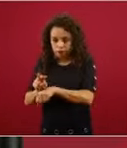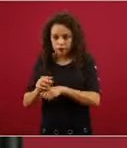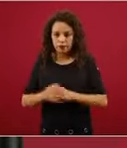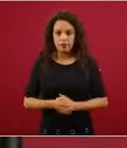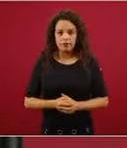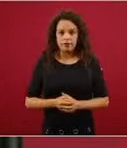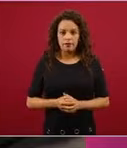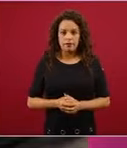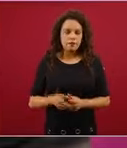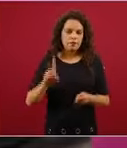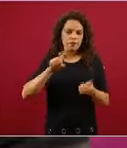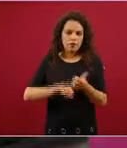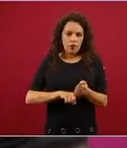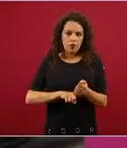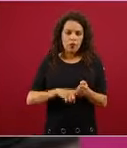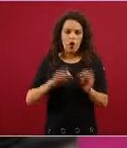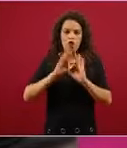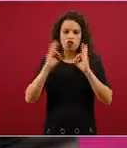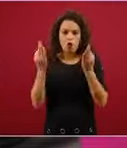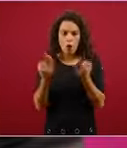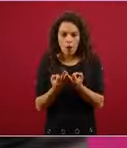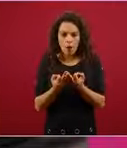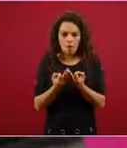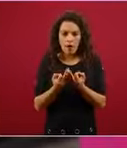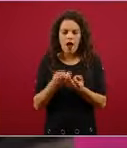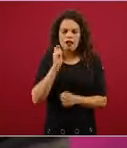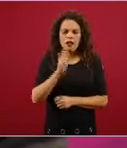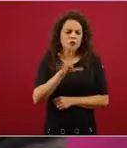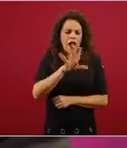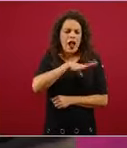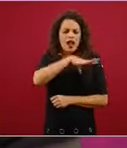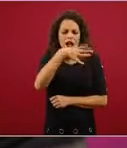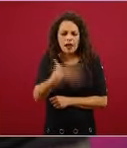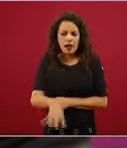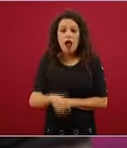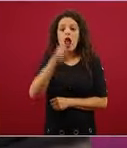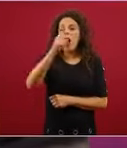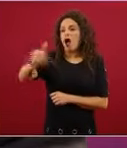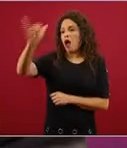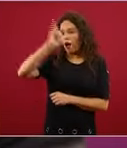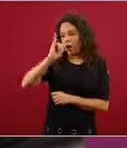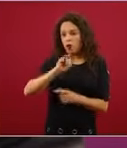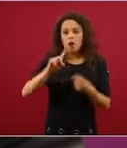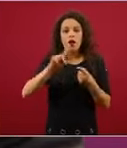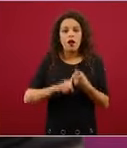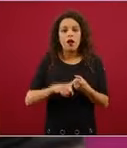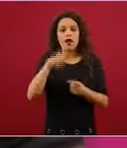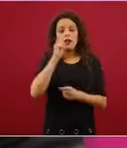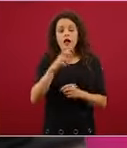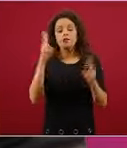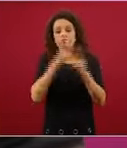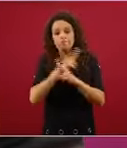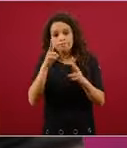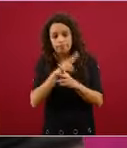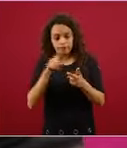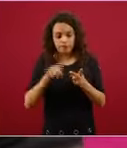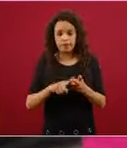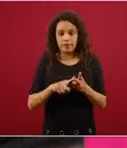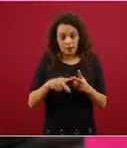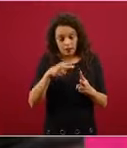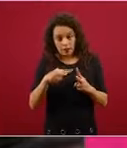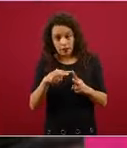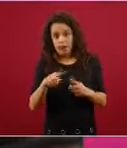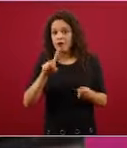carácter general, como la oxigenación no invasiva, como la hidratación, pueden tener una repercusión muy positiva